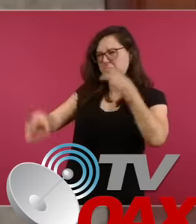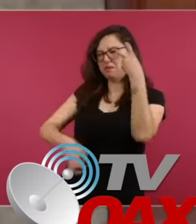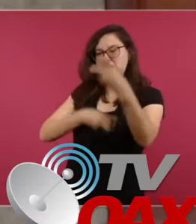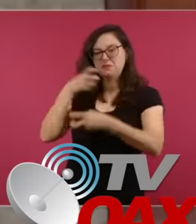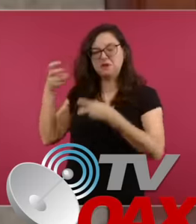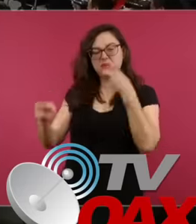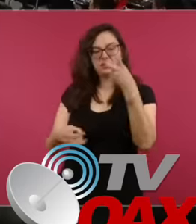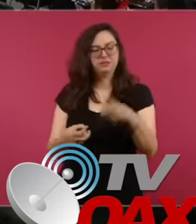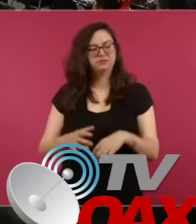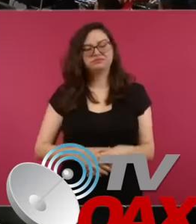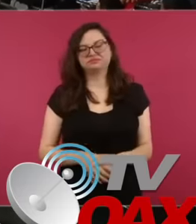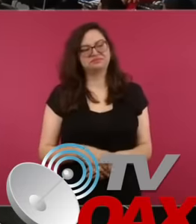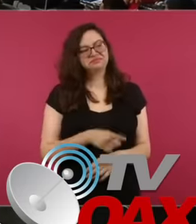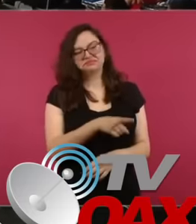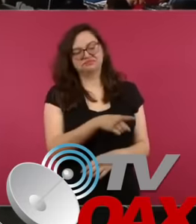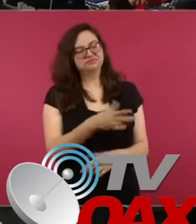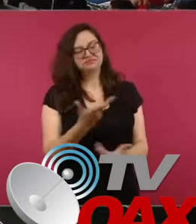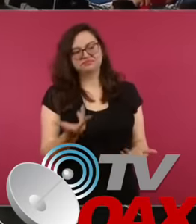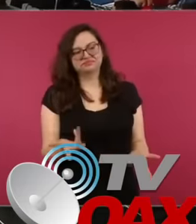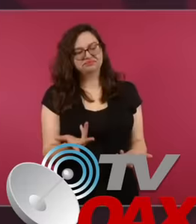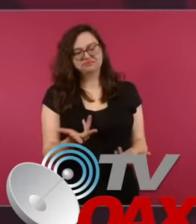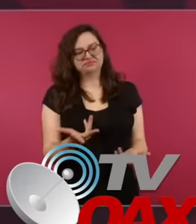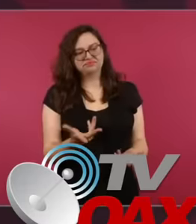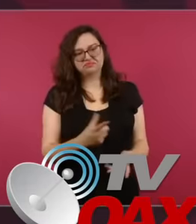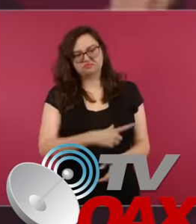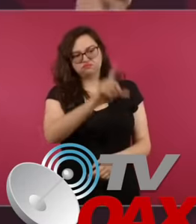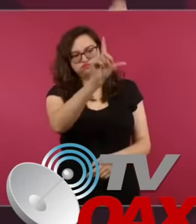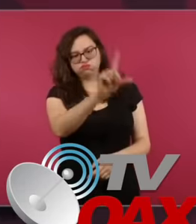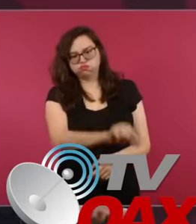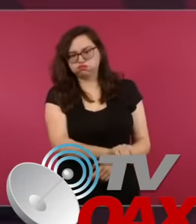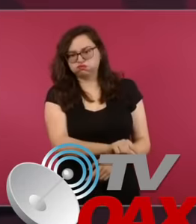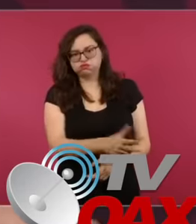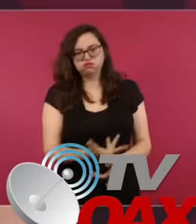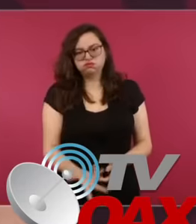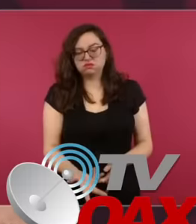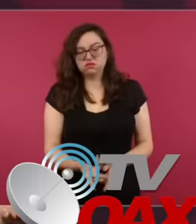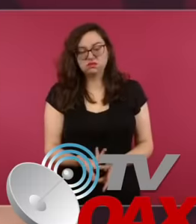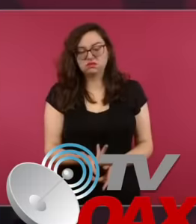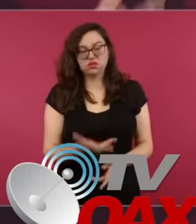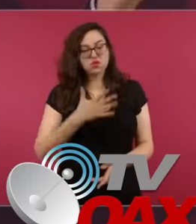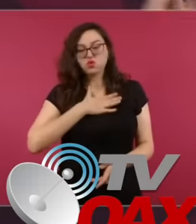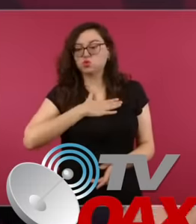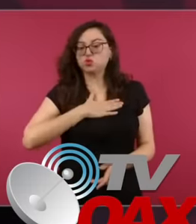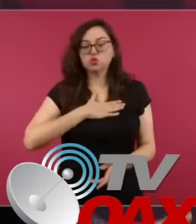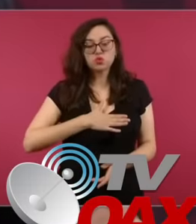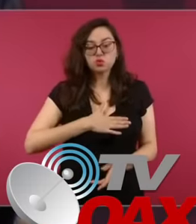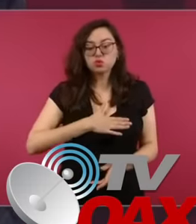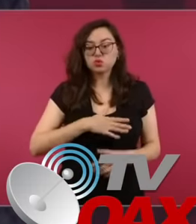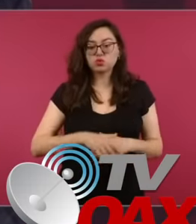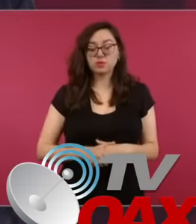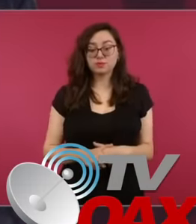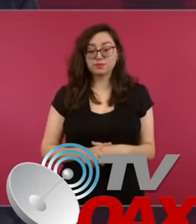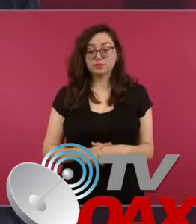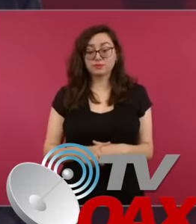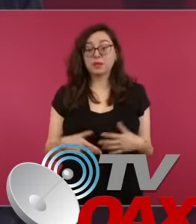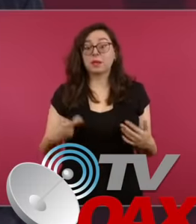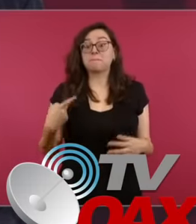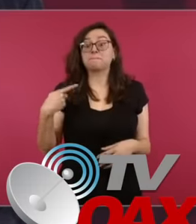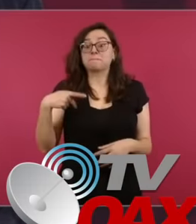Y fíjense, aprovechando un medio de comunicación concesionado,